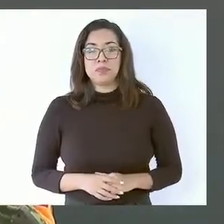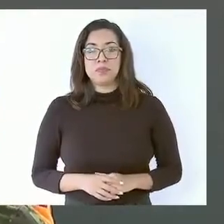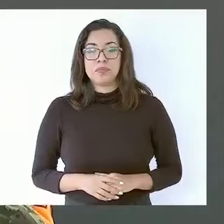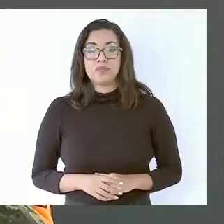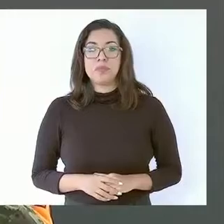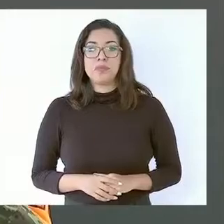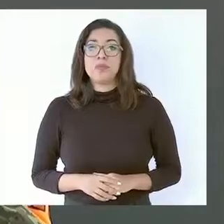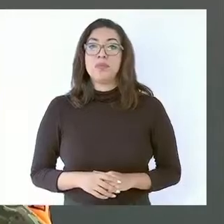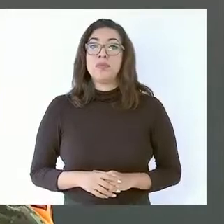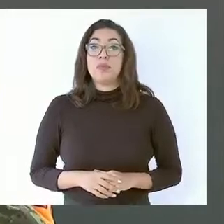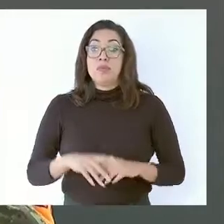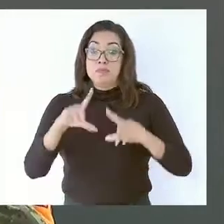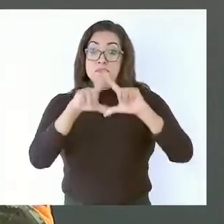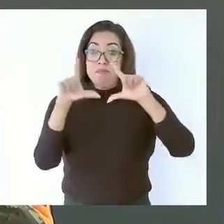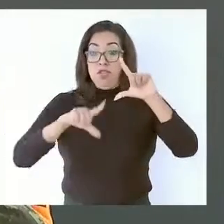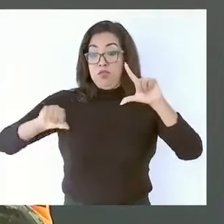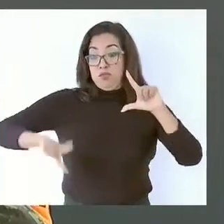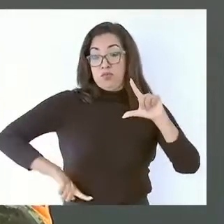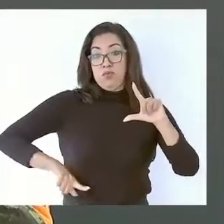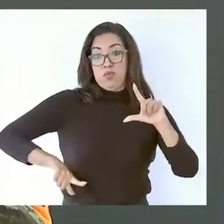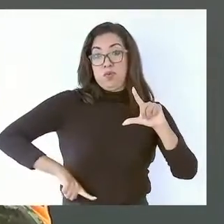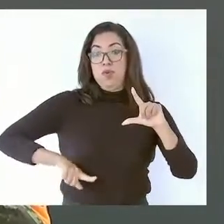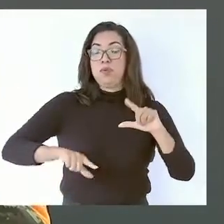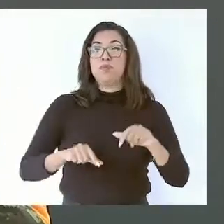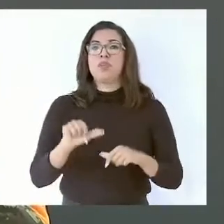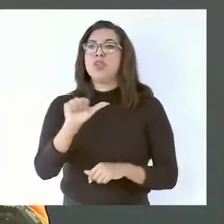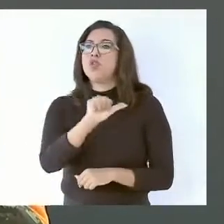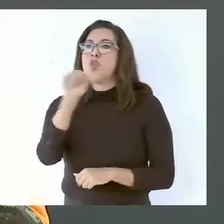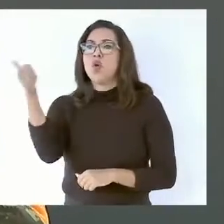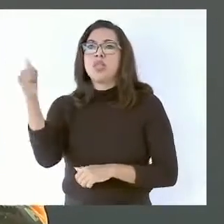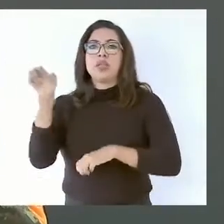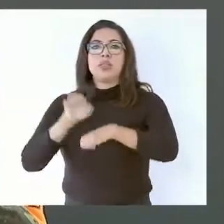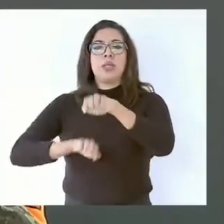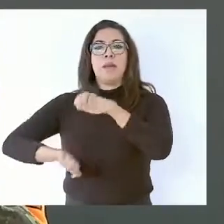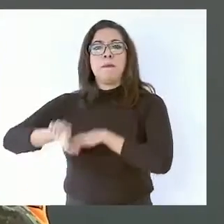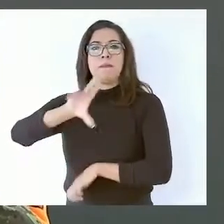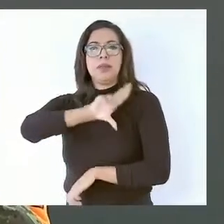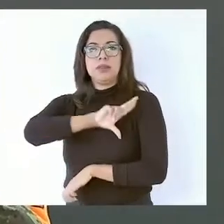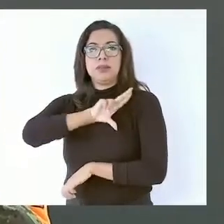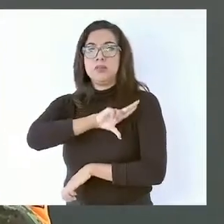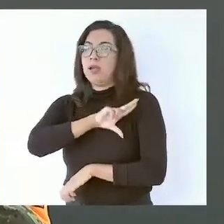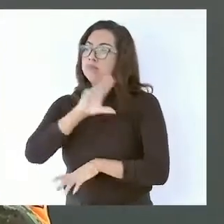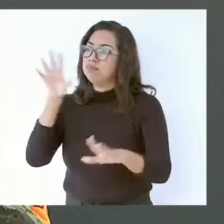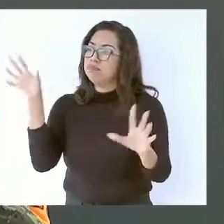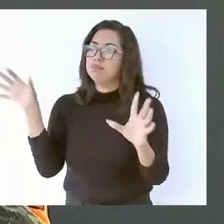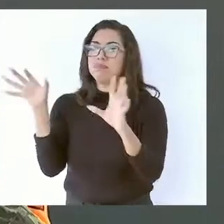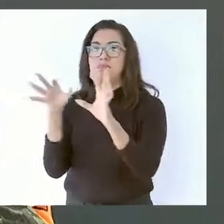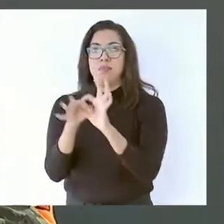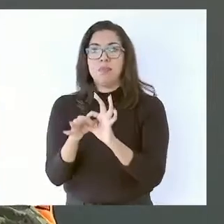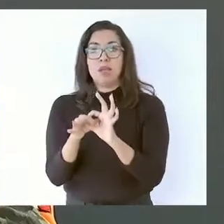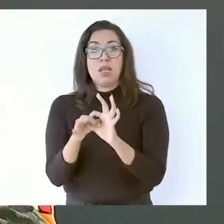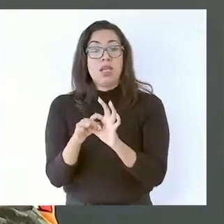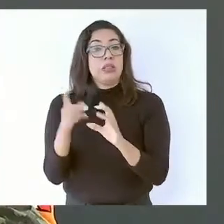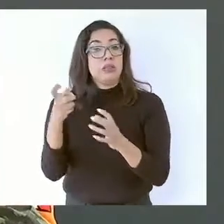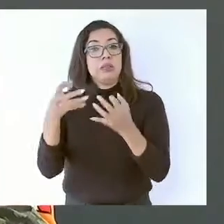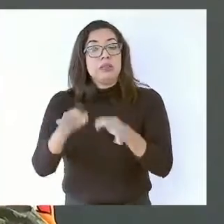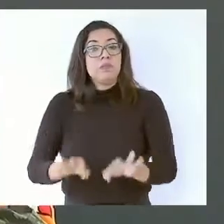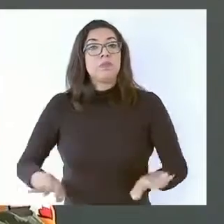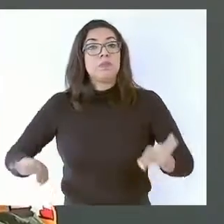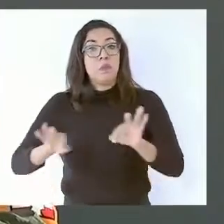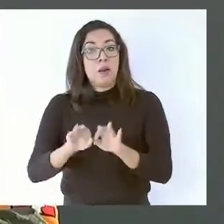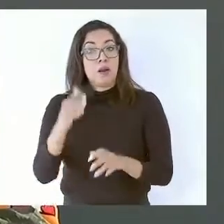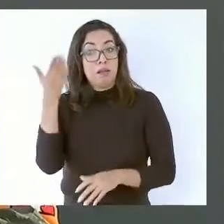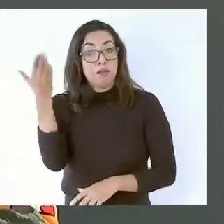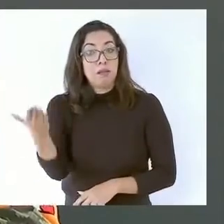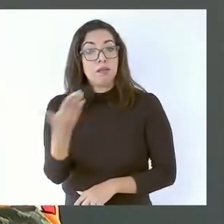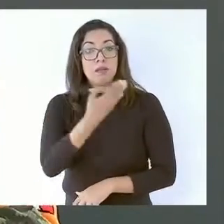que realiza el Gobierno de México y la iniciativa privada en la materialización de tan importante obra ferroviaria. El señor